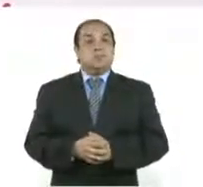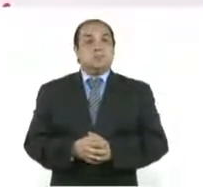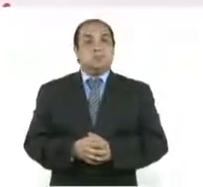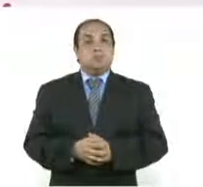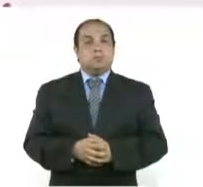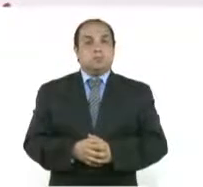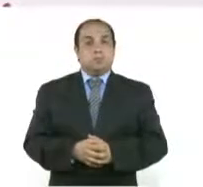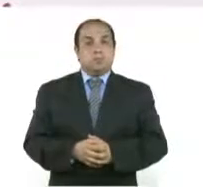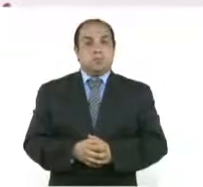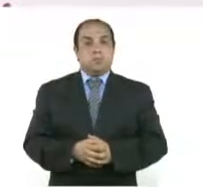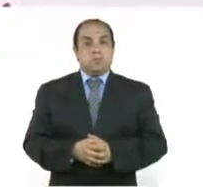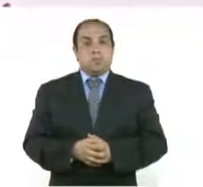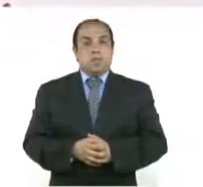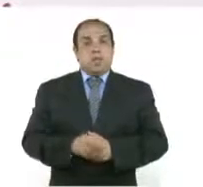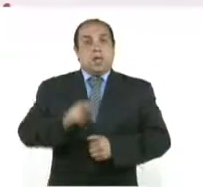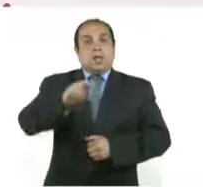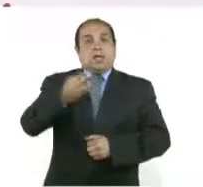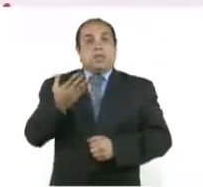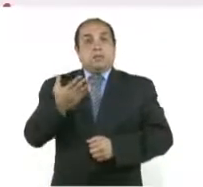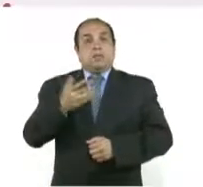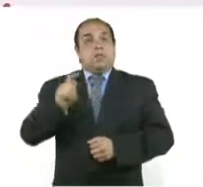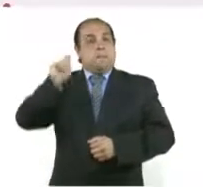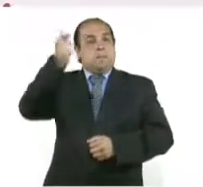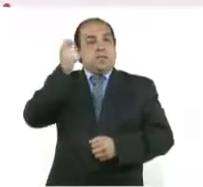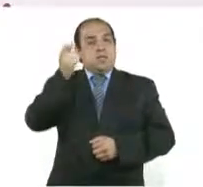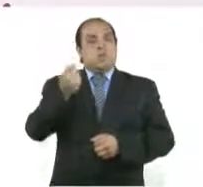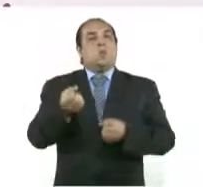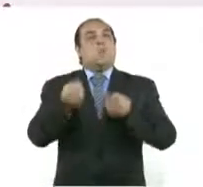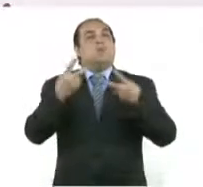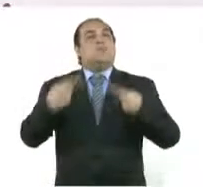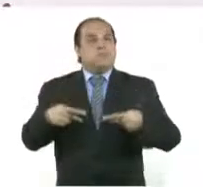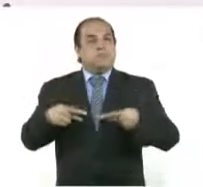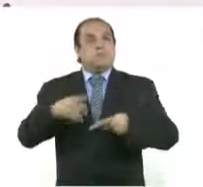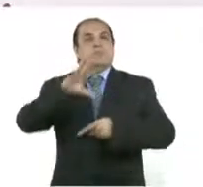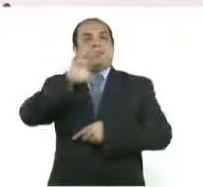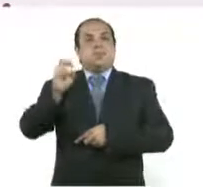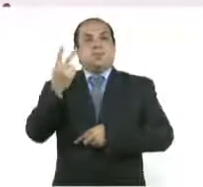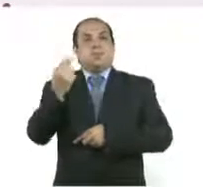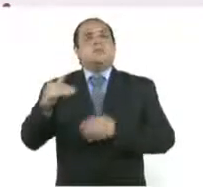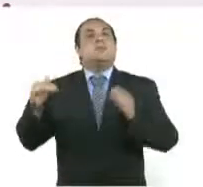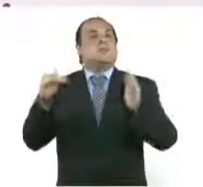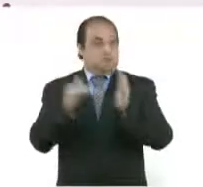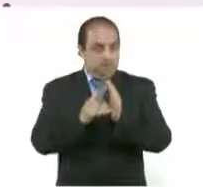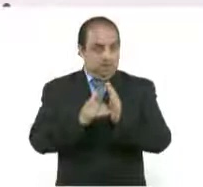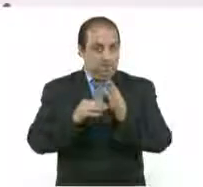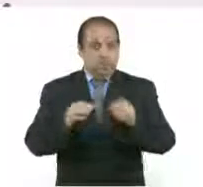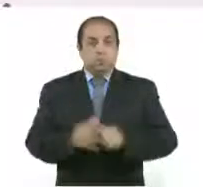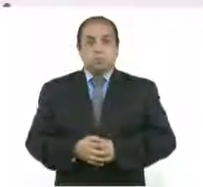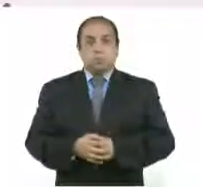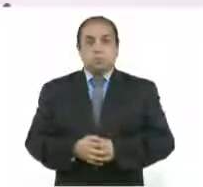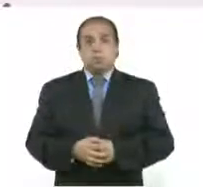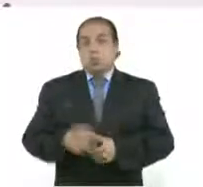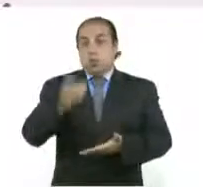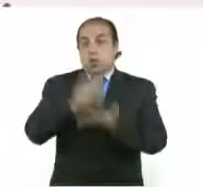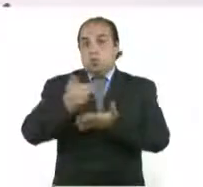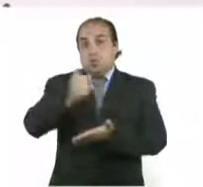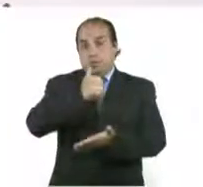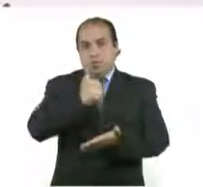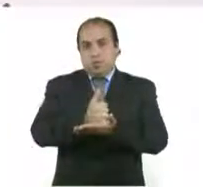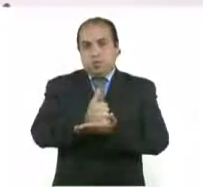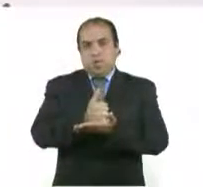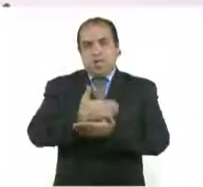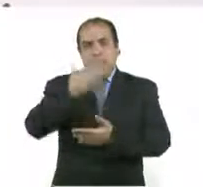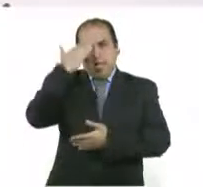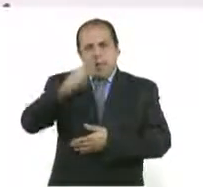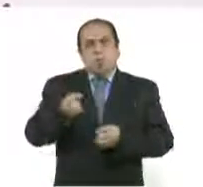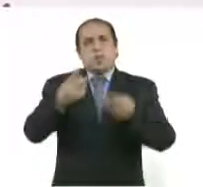pensión 525 mil personas de la ciudad. ¿Saben cuántas personas en